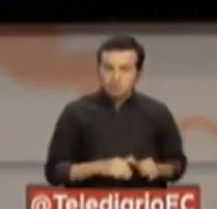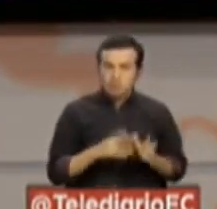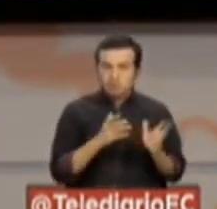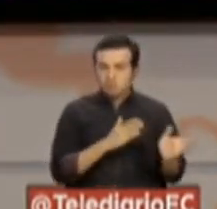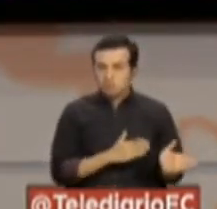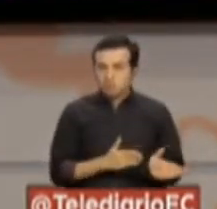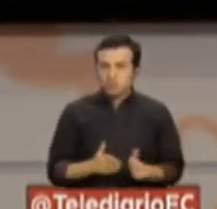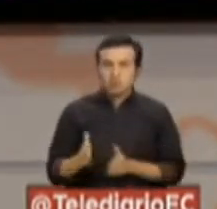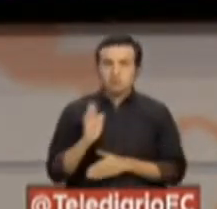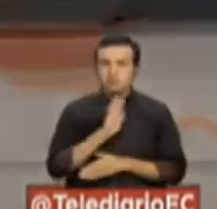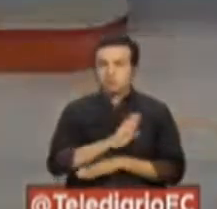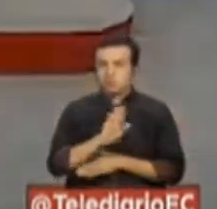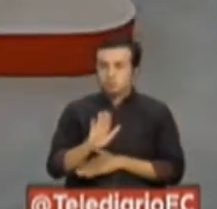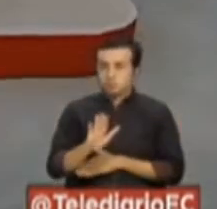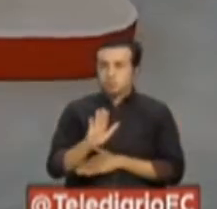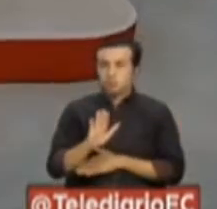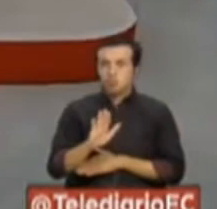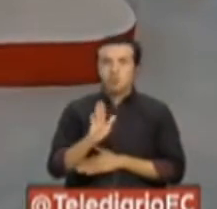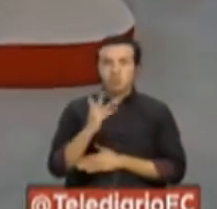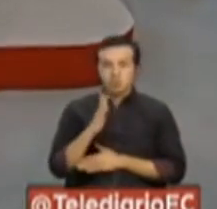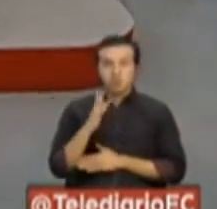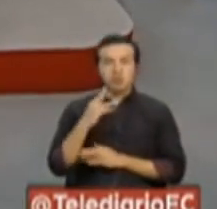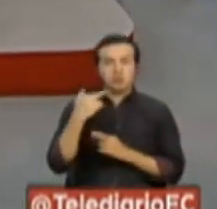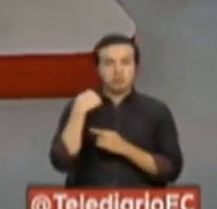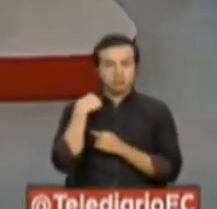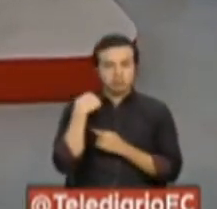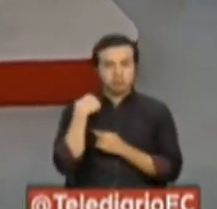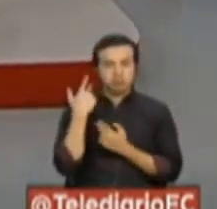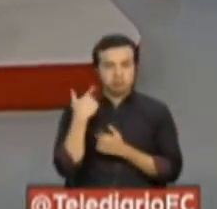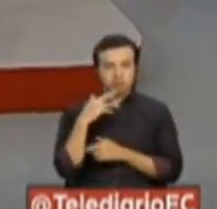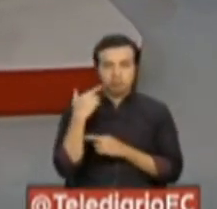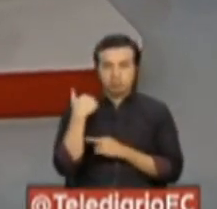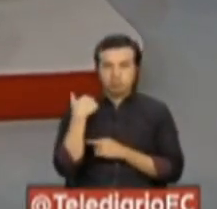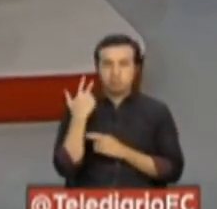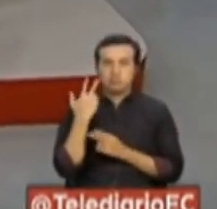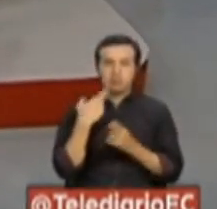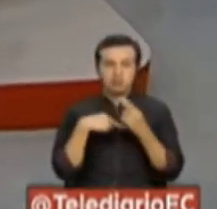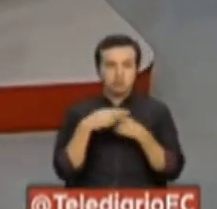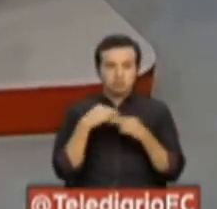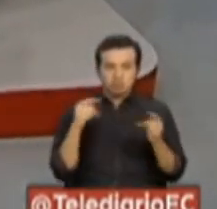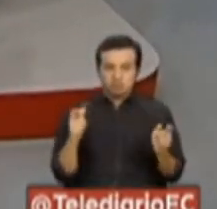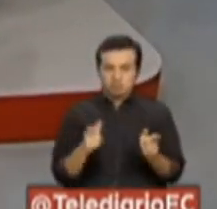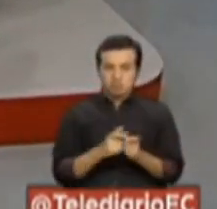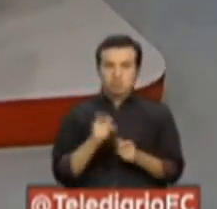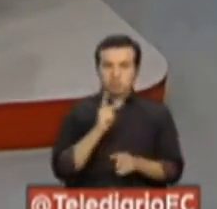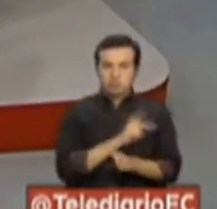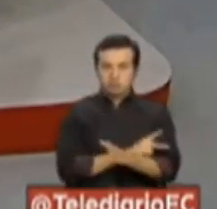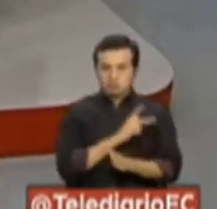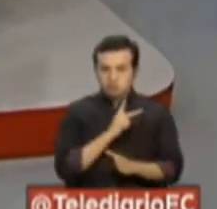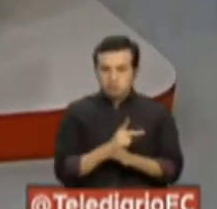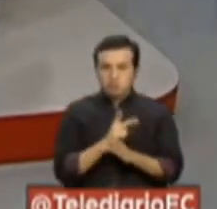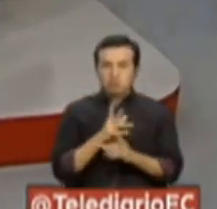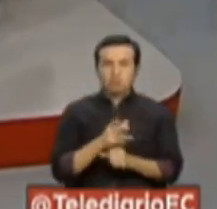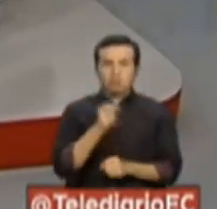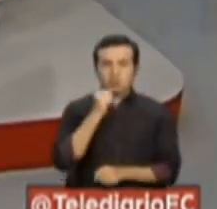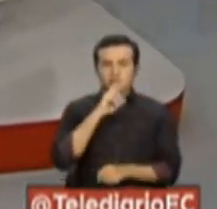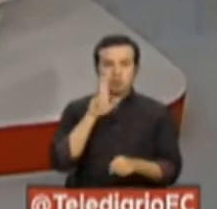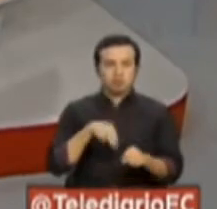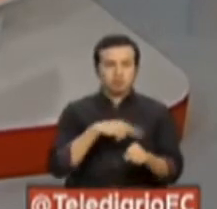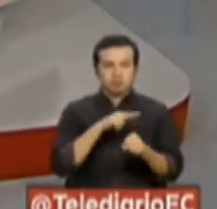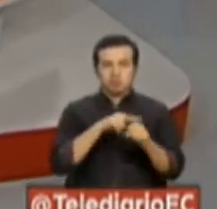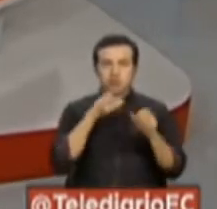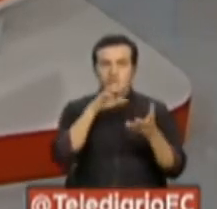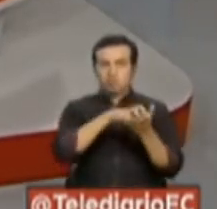buscando esos espacios precisamente, en eso nos hemos responsabilizado la Cámara de Economía Popular y Solidaria de Pichincha, la Confederación Nacional de